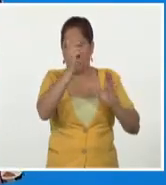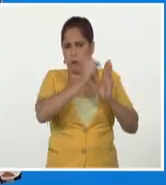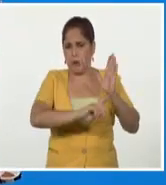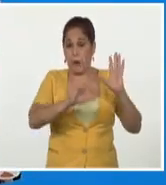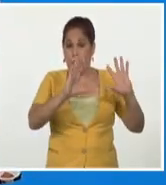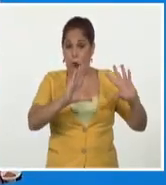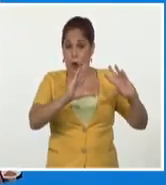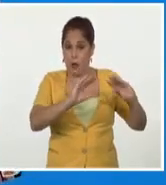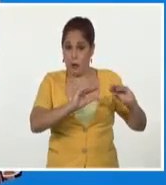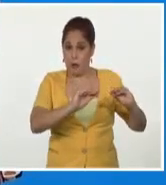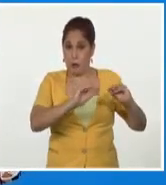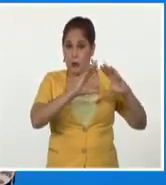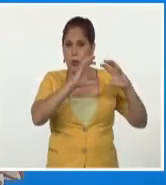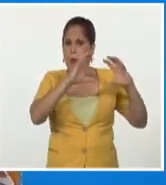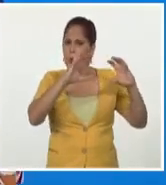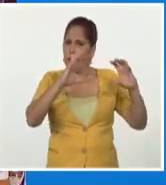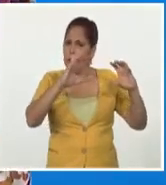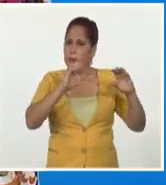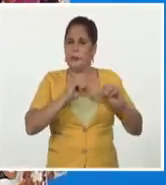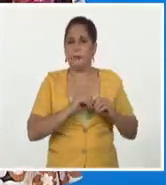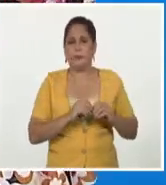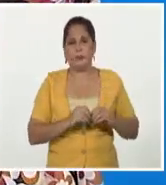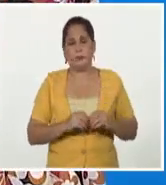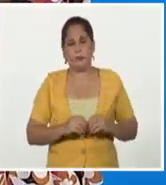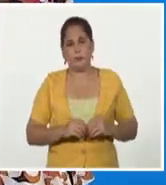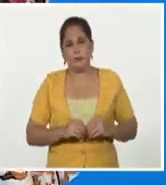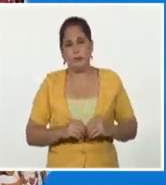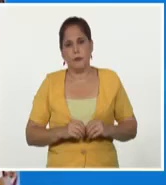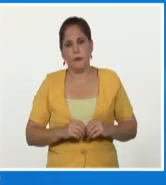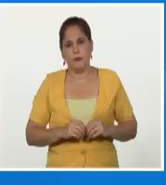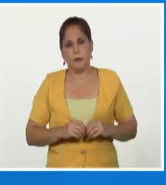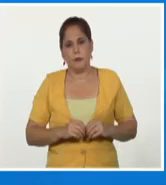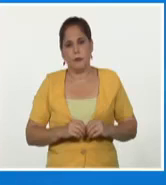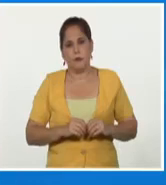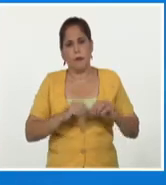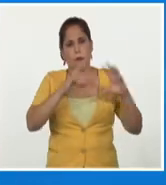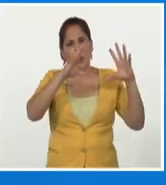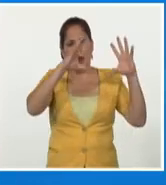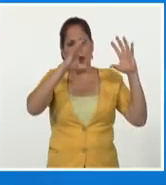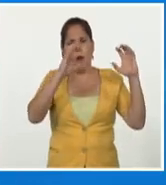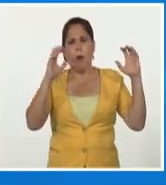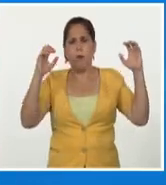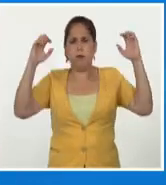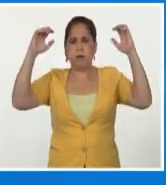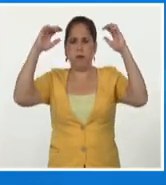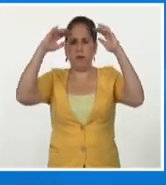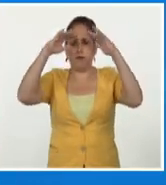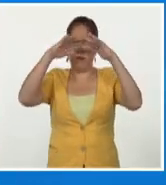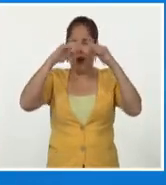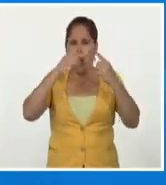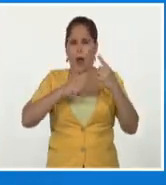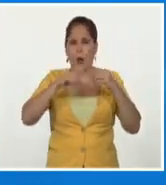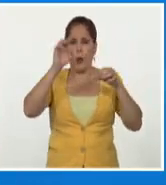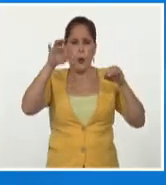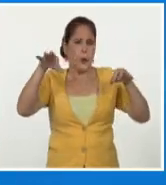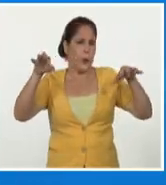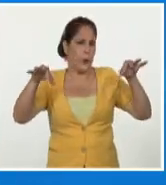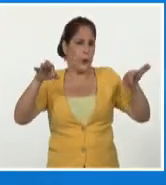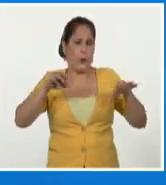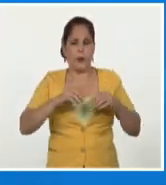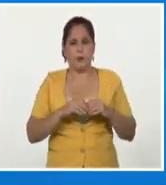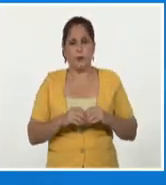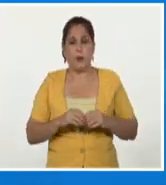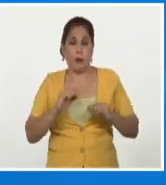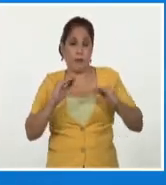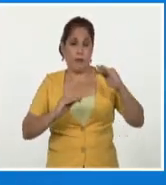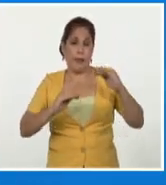va a disminuir la nubosidad también la probabilidad de precipitaciones algunos nublados parciales y también la posibilidad de aisladas lluvias precisamente por la